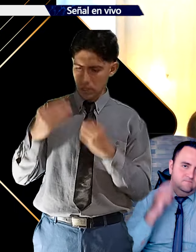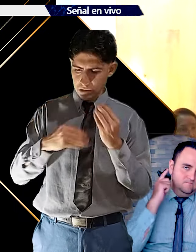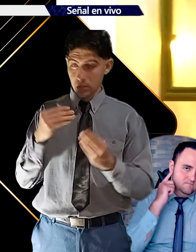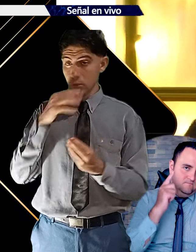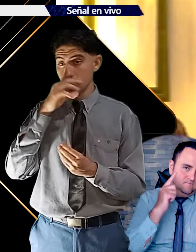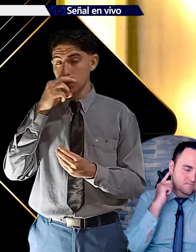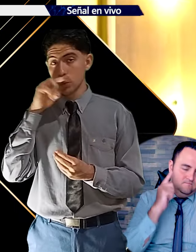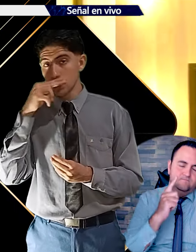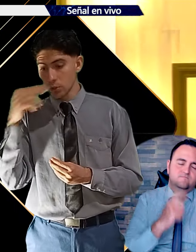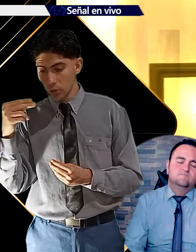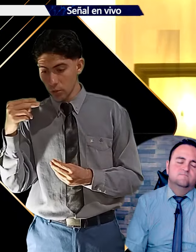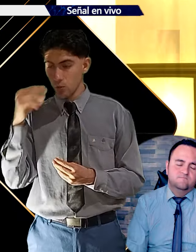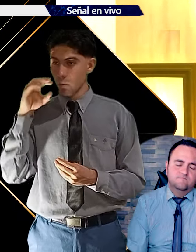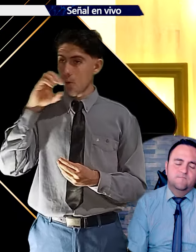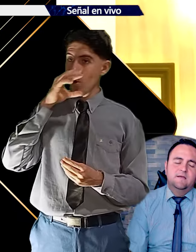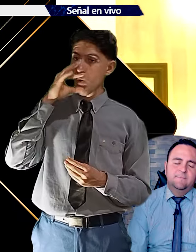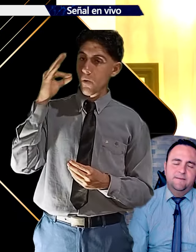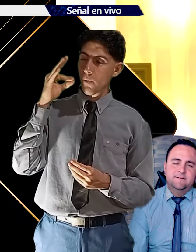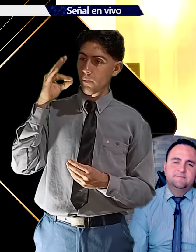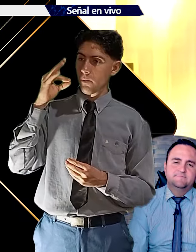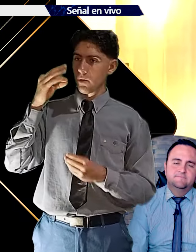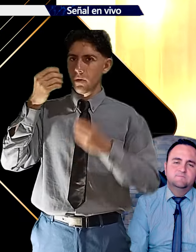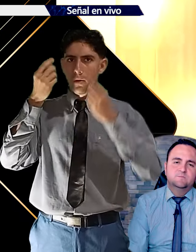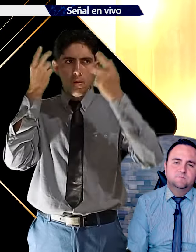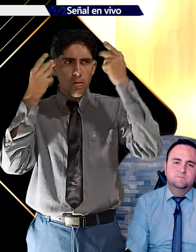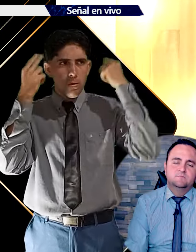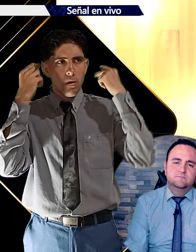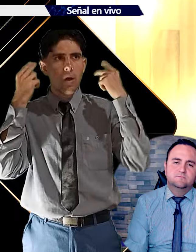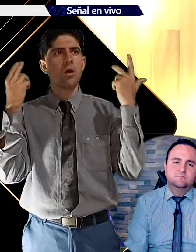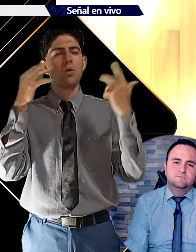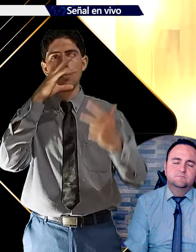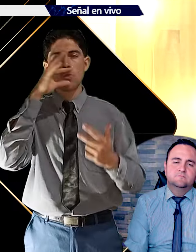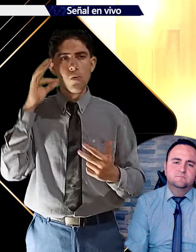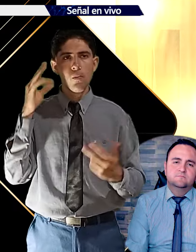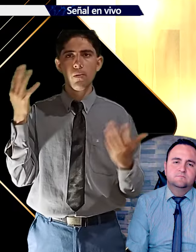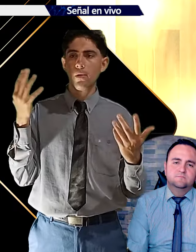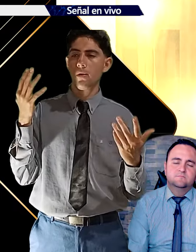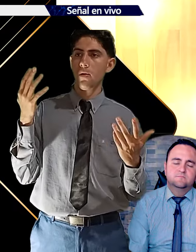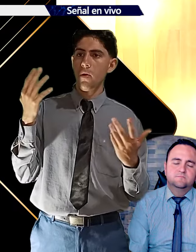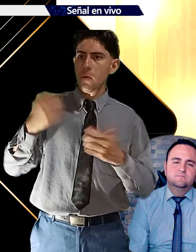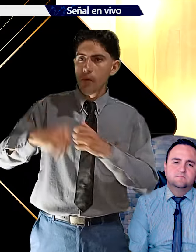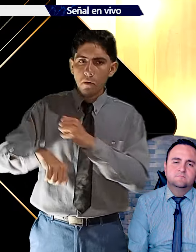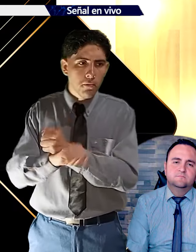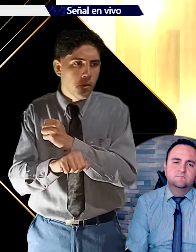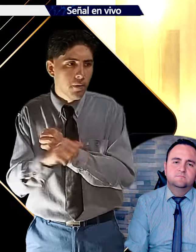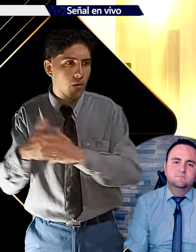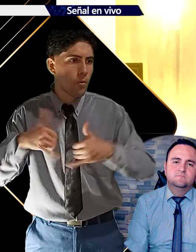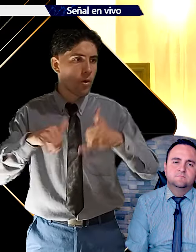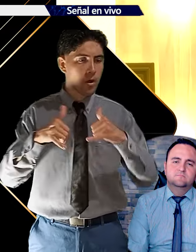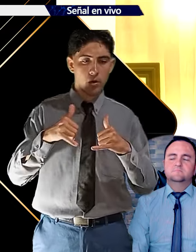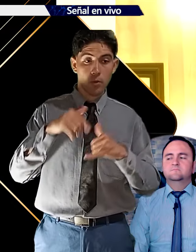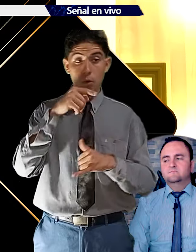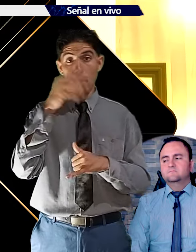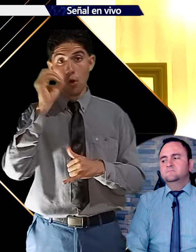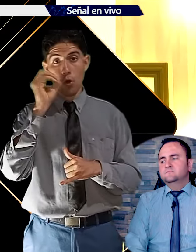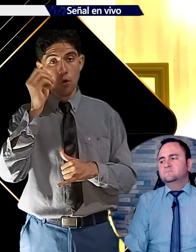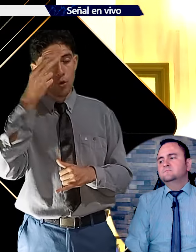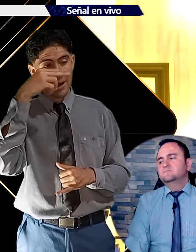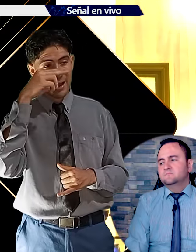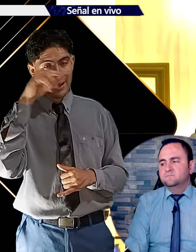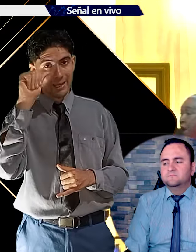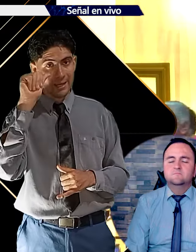ejemplo, ve, agarra un balón, ve y juega un partido con el niño, vístelo como varón, peluquéalo como varón, ayúdalo como varón, y dile: